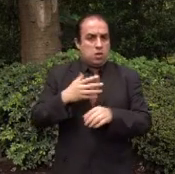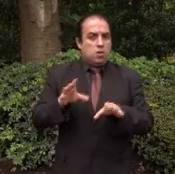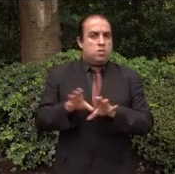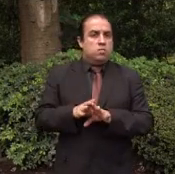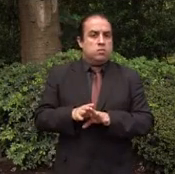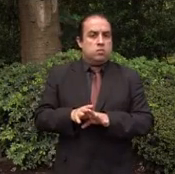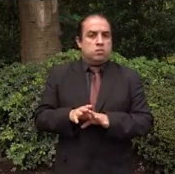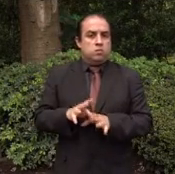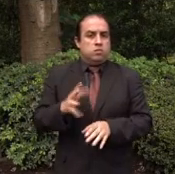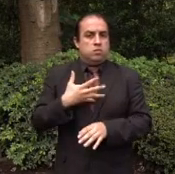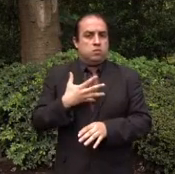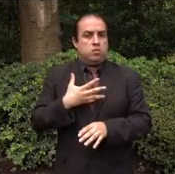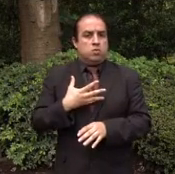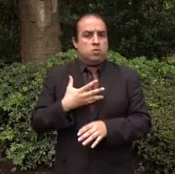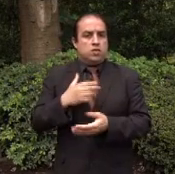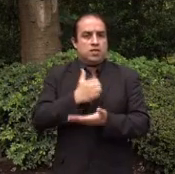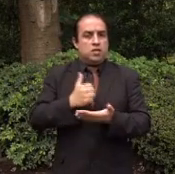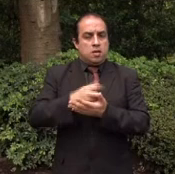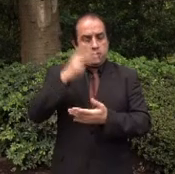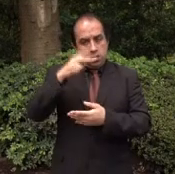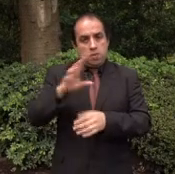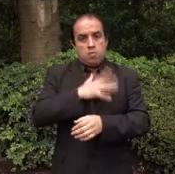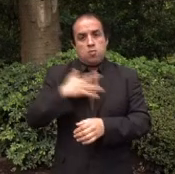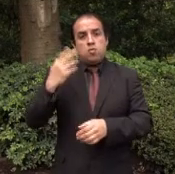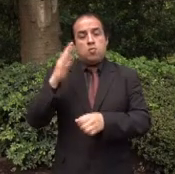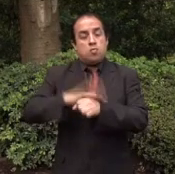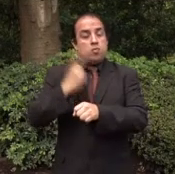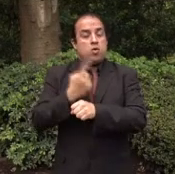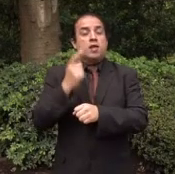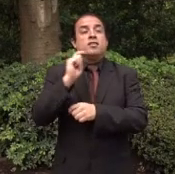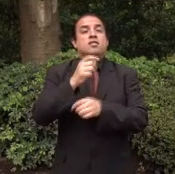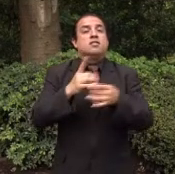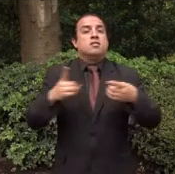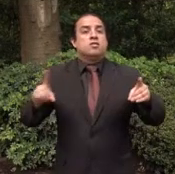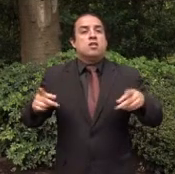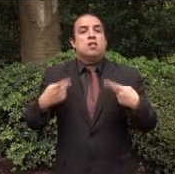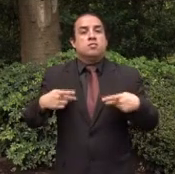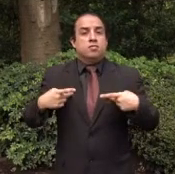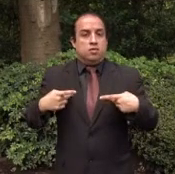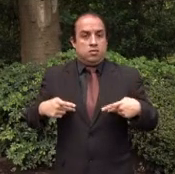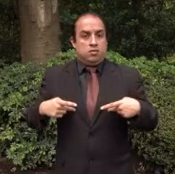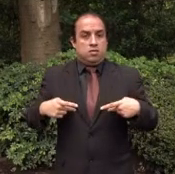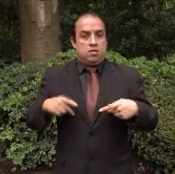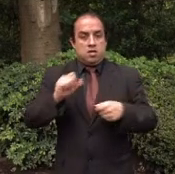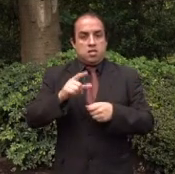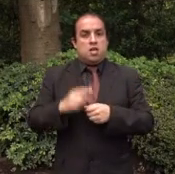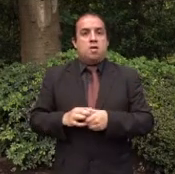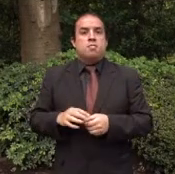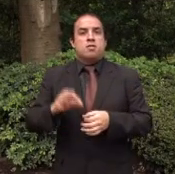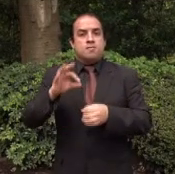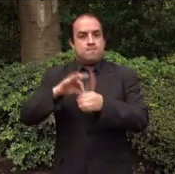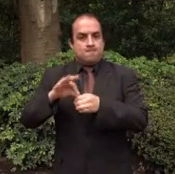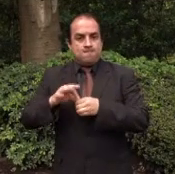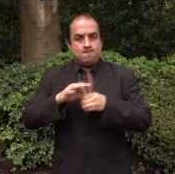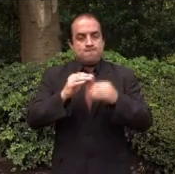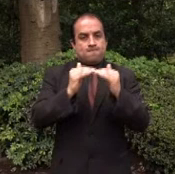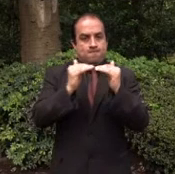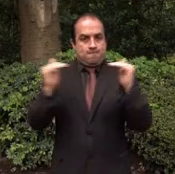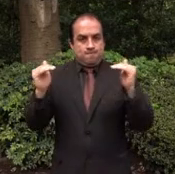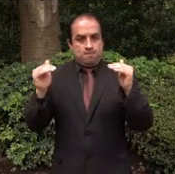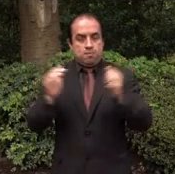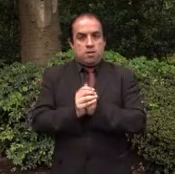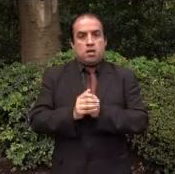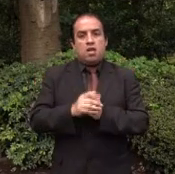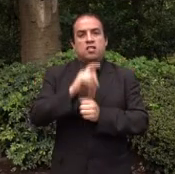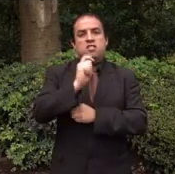a la persona, porque es el desarrollo del ser humano y la democratización de lo que hasta hoy significaba un privilegio, es